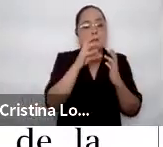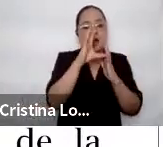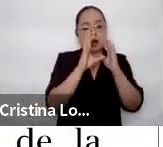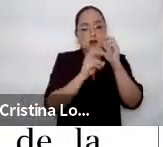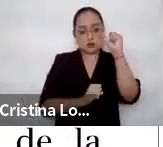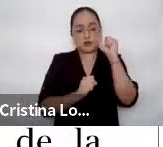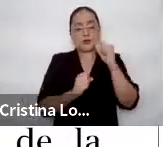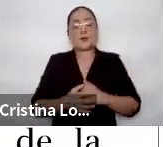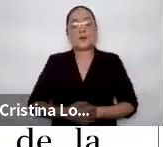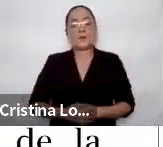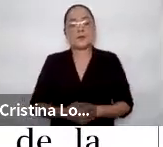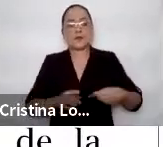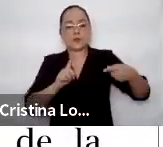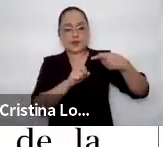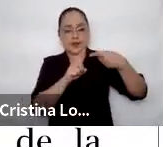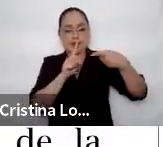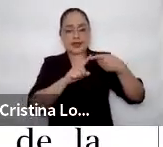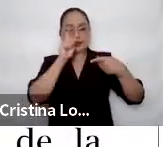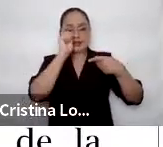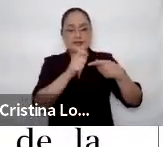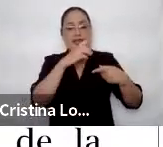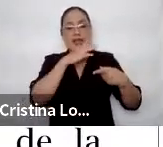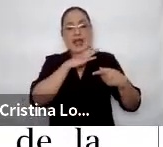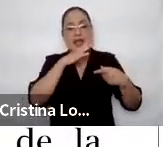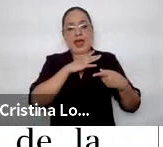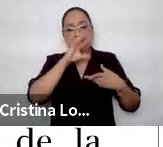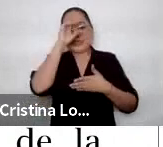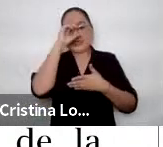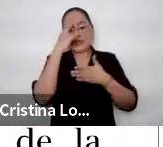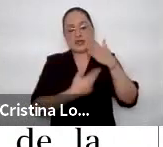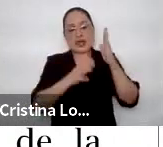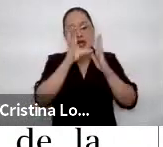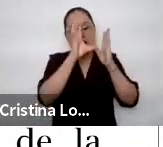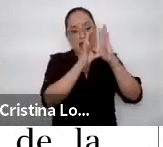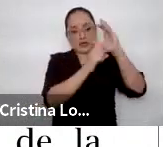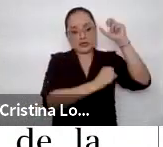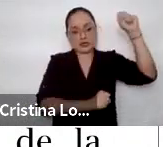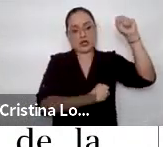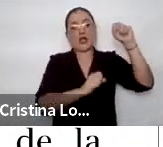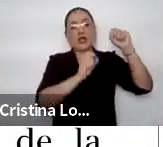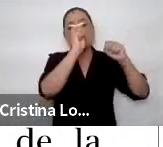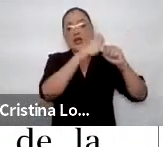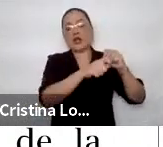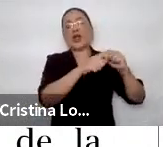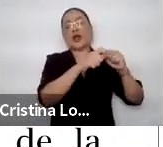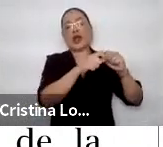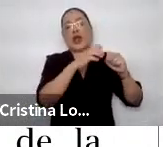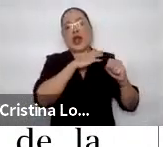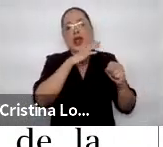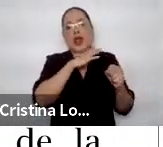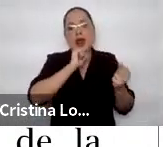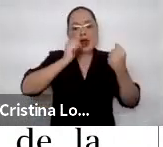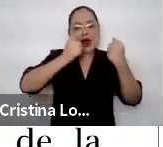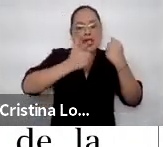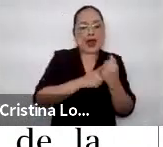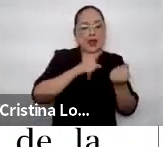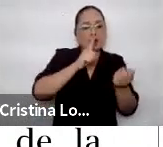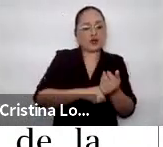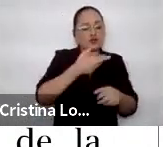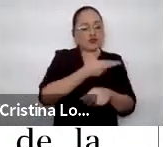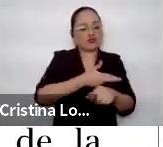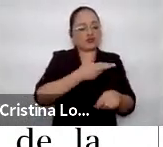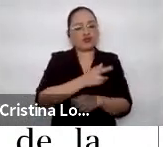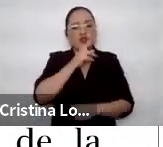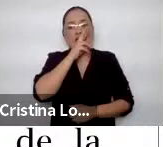Precisamente en el primero de los casos de las controversias constitucionales se refiere a la resolución de conflictos competenciales